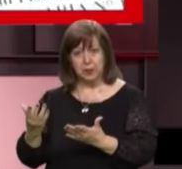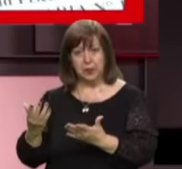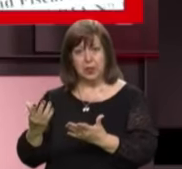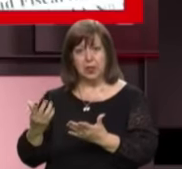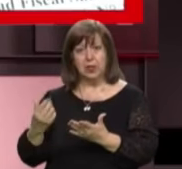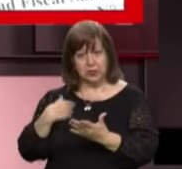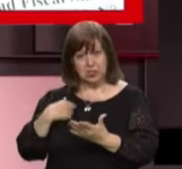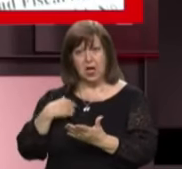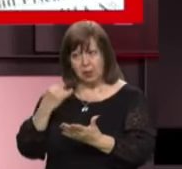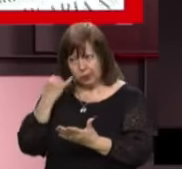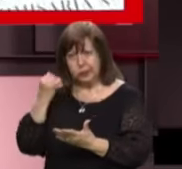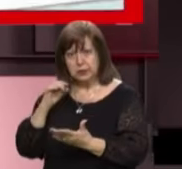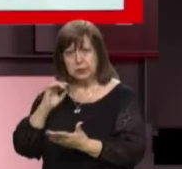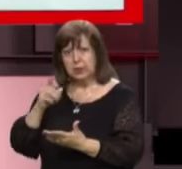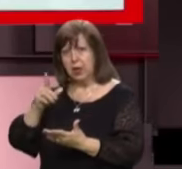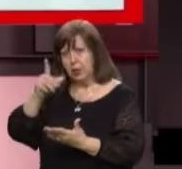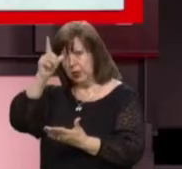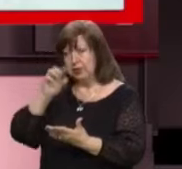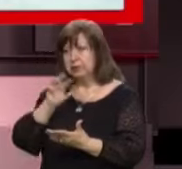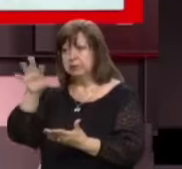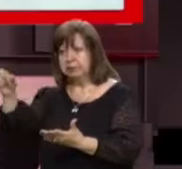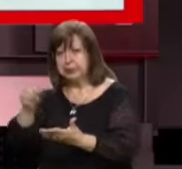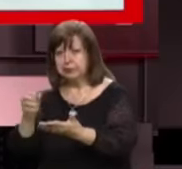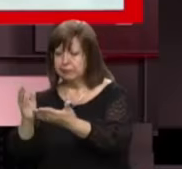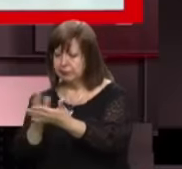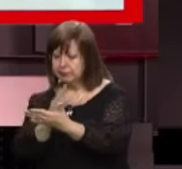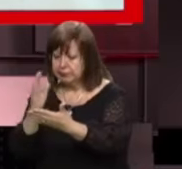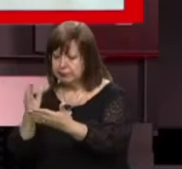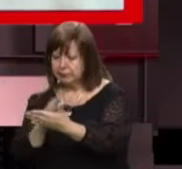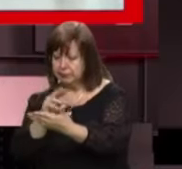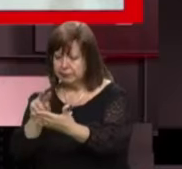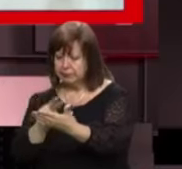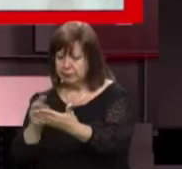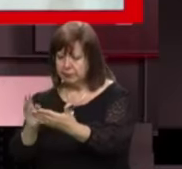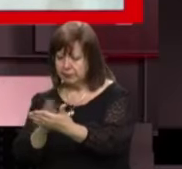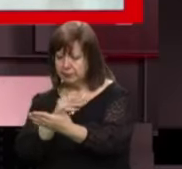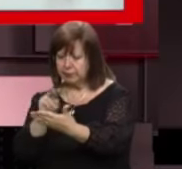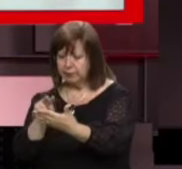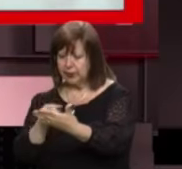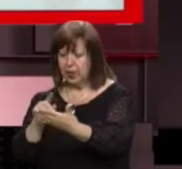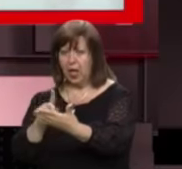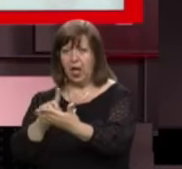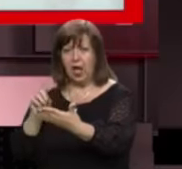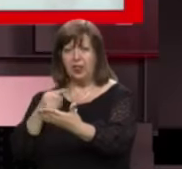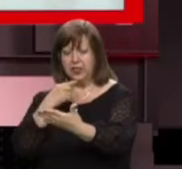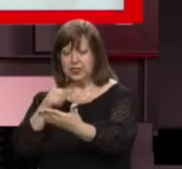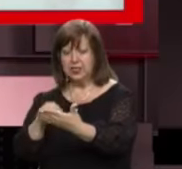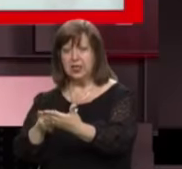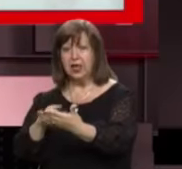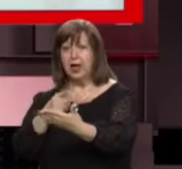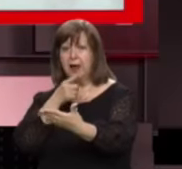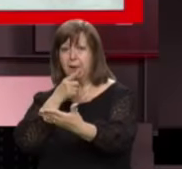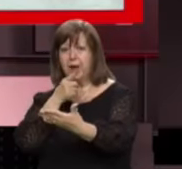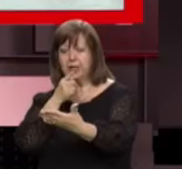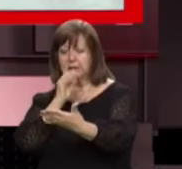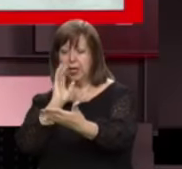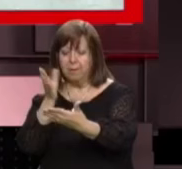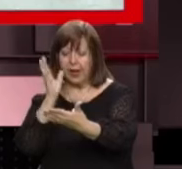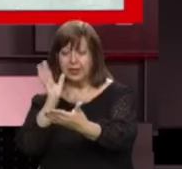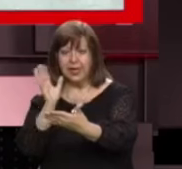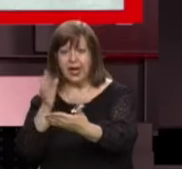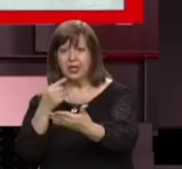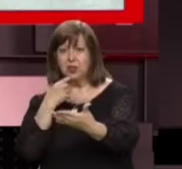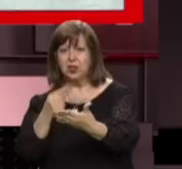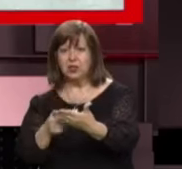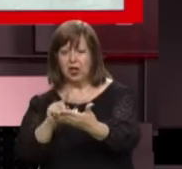hemos accedido ya en esta oportunidad, sí las conocimos y te digo que hay algunas que sí refieren respecto de maltrato, otras que